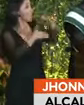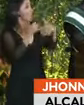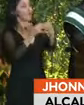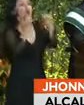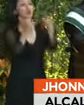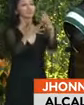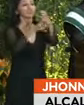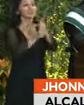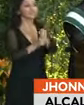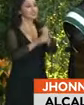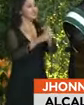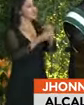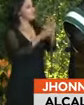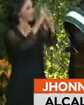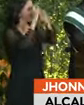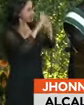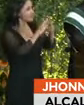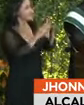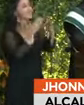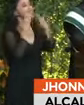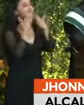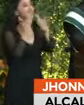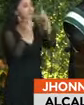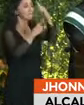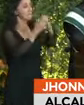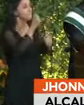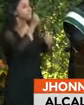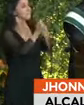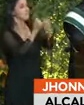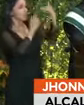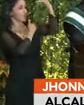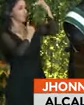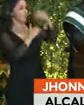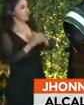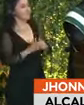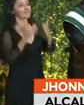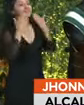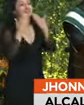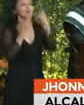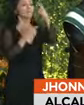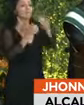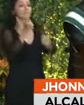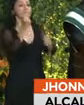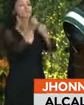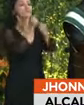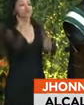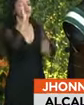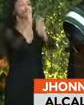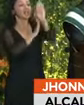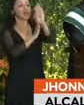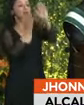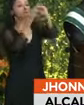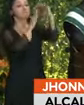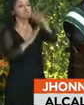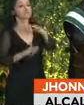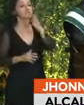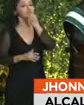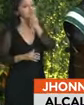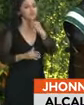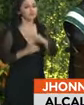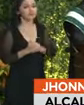los que hoy han recibido esa distinción. Gracias por su aporte a Santa Cruz. Gracias por su aporte al desarrollo de este pueblo